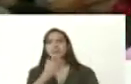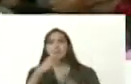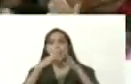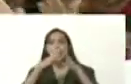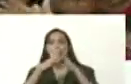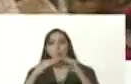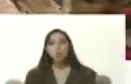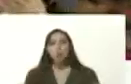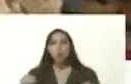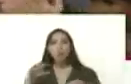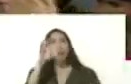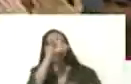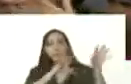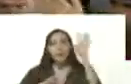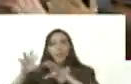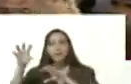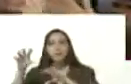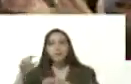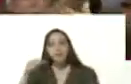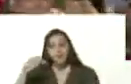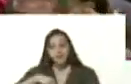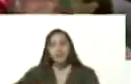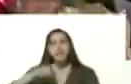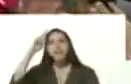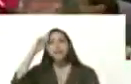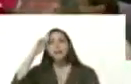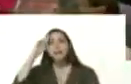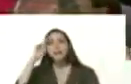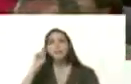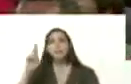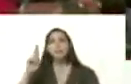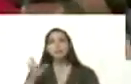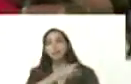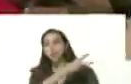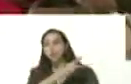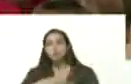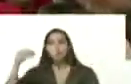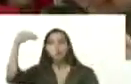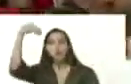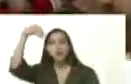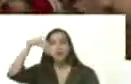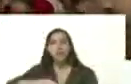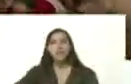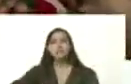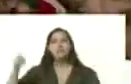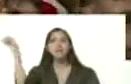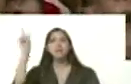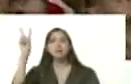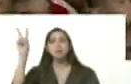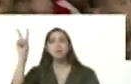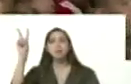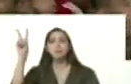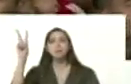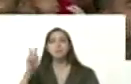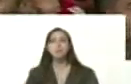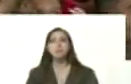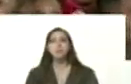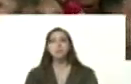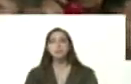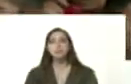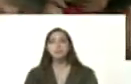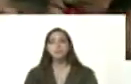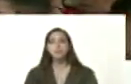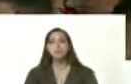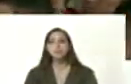país libre y exige respeto de no injerencia en los asuntos internos de Venezuela. No nos metemos